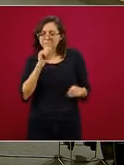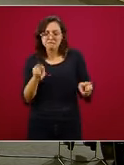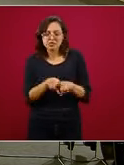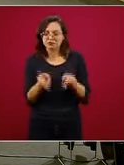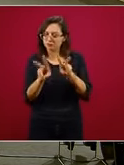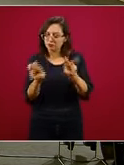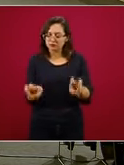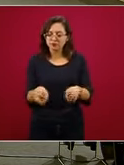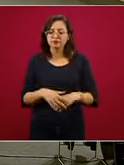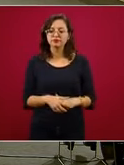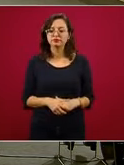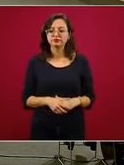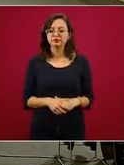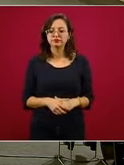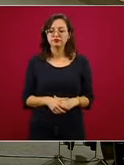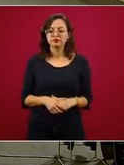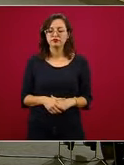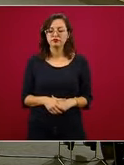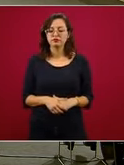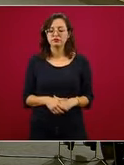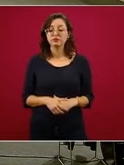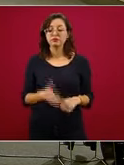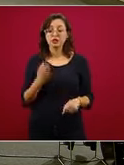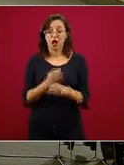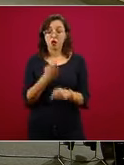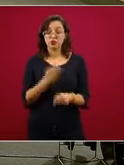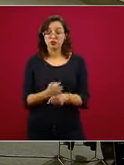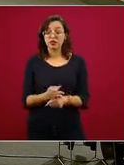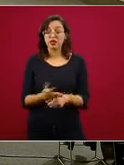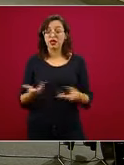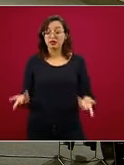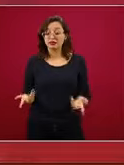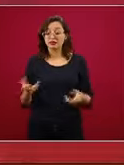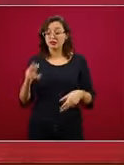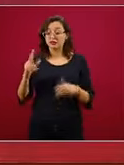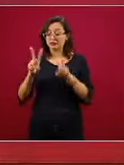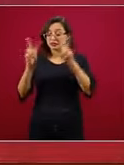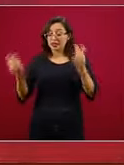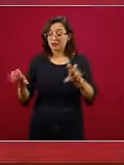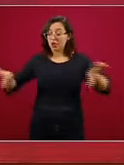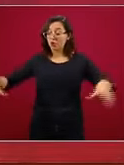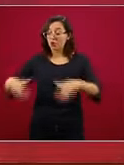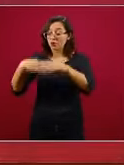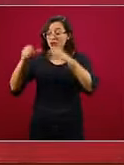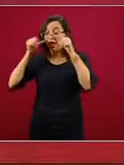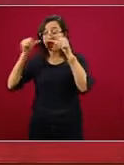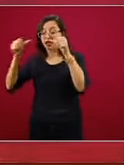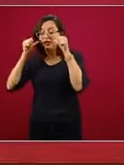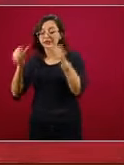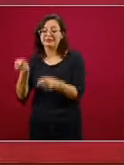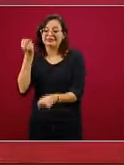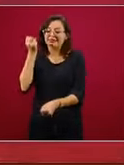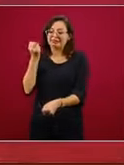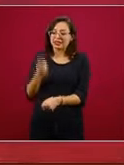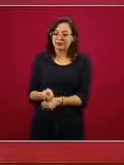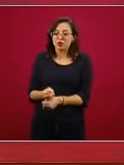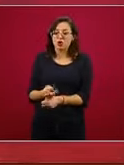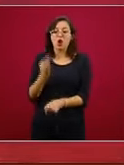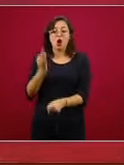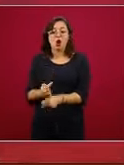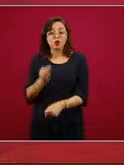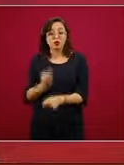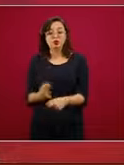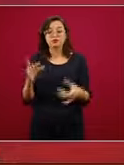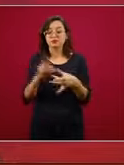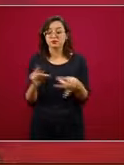López-Ridaura. Esto es un desplazamiento comunitario. El planteamiento, y desde este tempranísimo momento lo vuelvo a dejar en